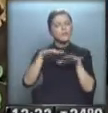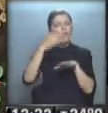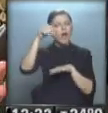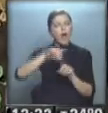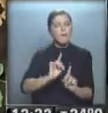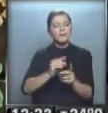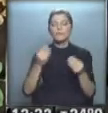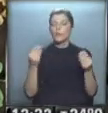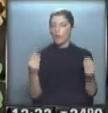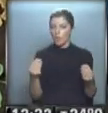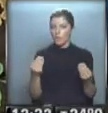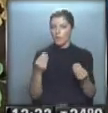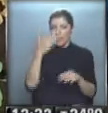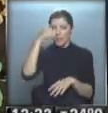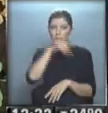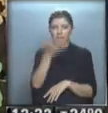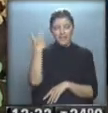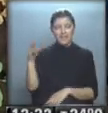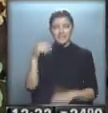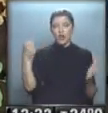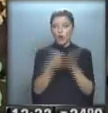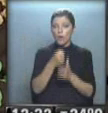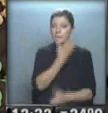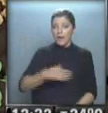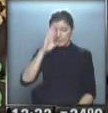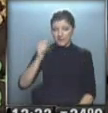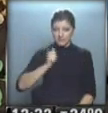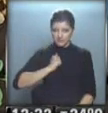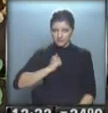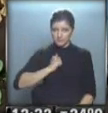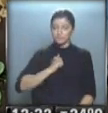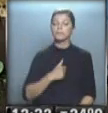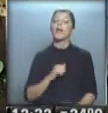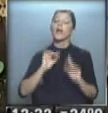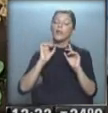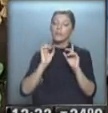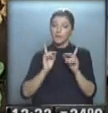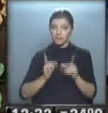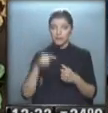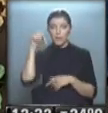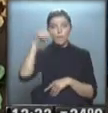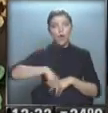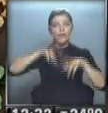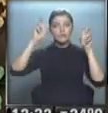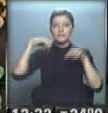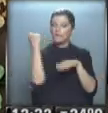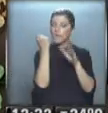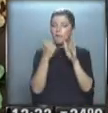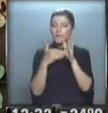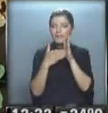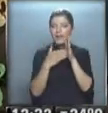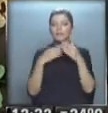en Honduras después de aquel golpe y después del gobierno de Porfirio Lobo. Por otro lado, yo creo que la noticia más importante de la